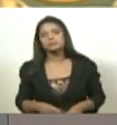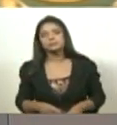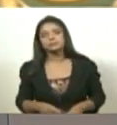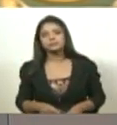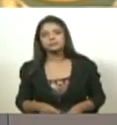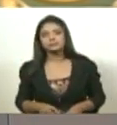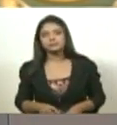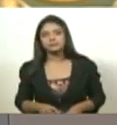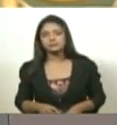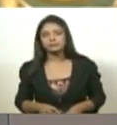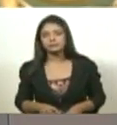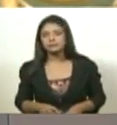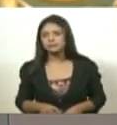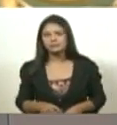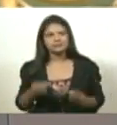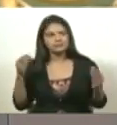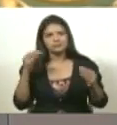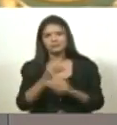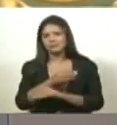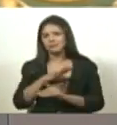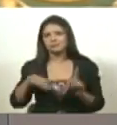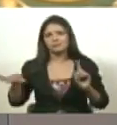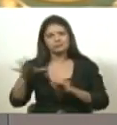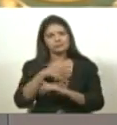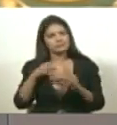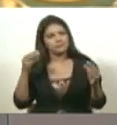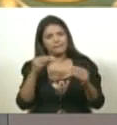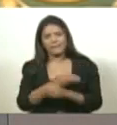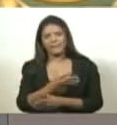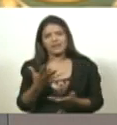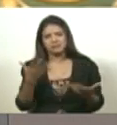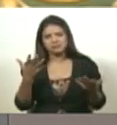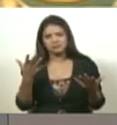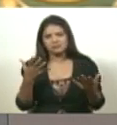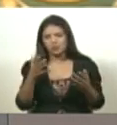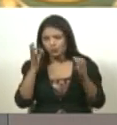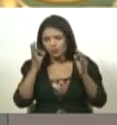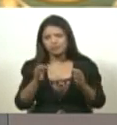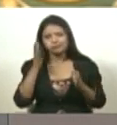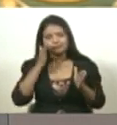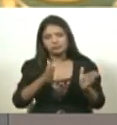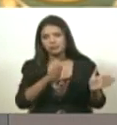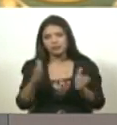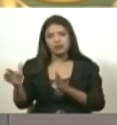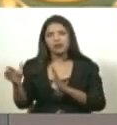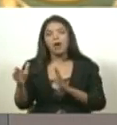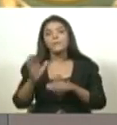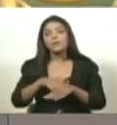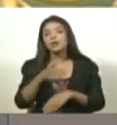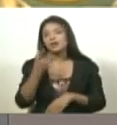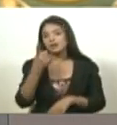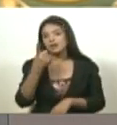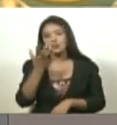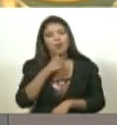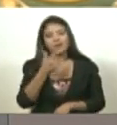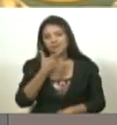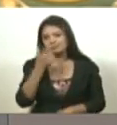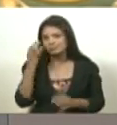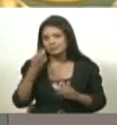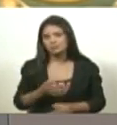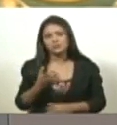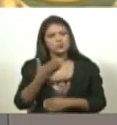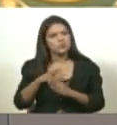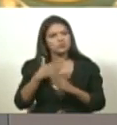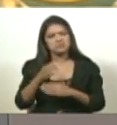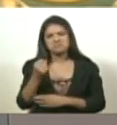de la falta de lógica? Que hay una absoluta falta de rigor lógico. Porque hay poca seriedad. Porque no les